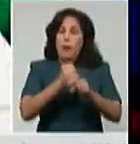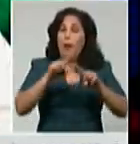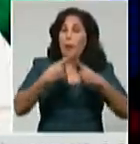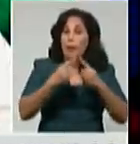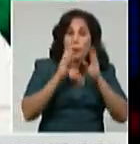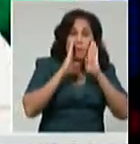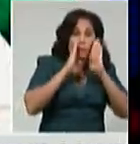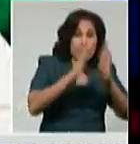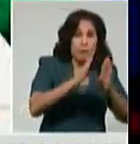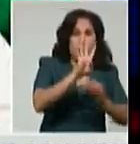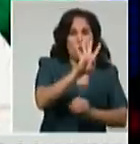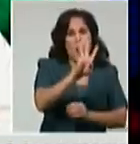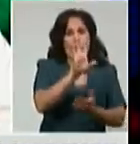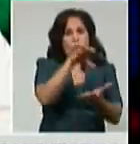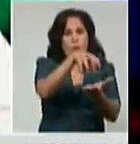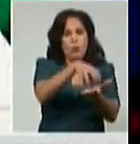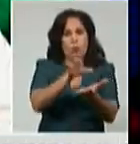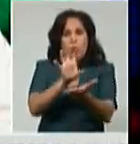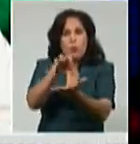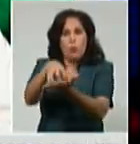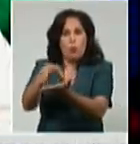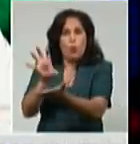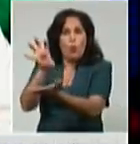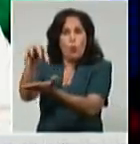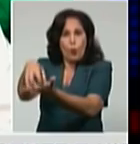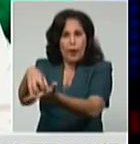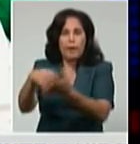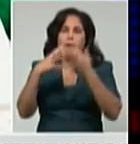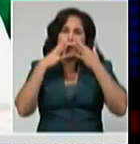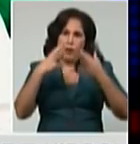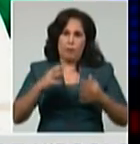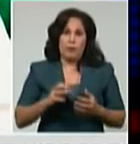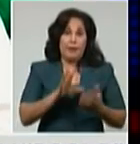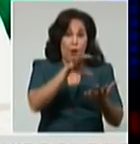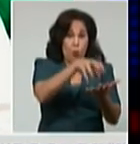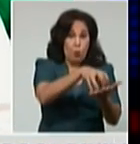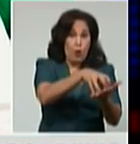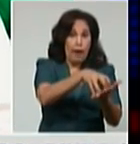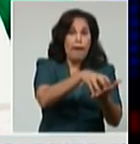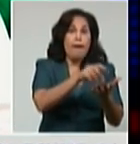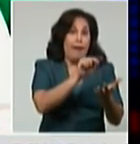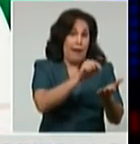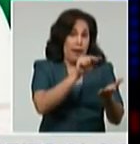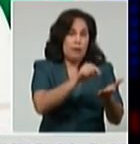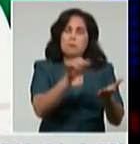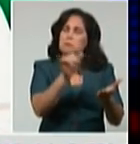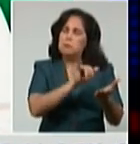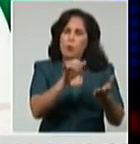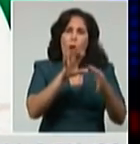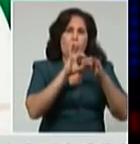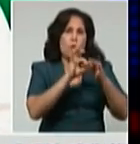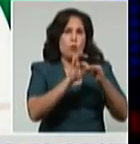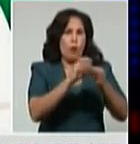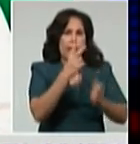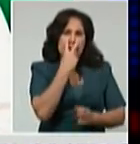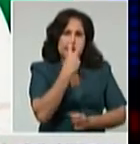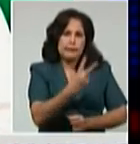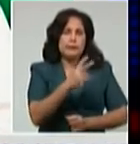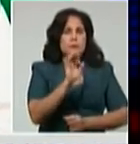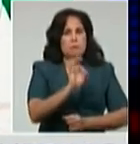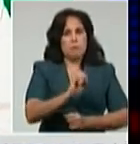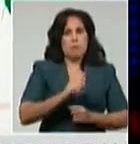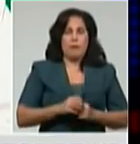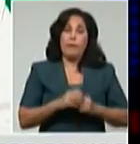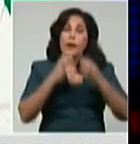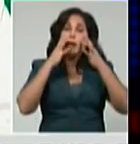porque el riesgo está presente y puede que exista alguna transmisión, se produzca. Lo importante